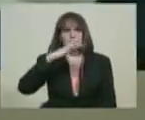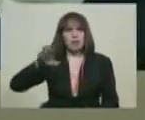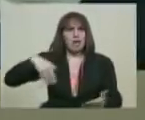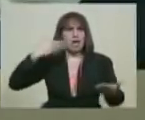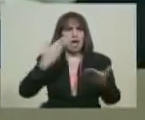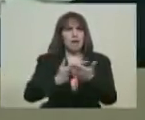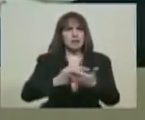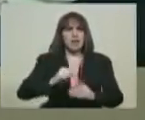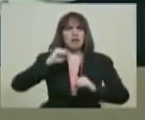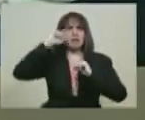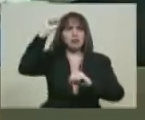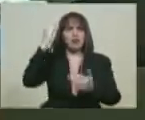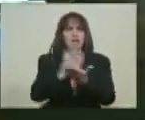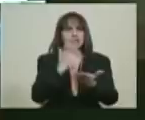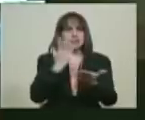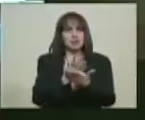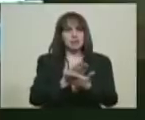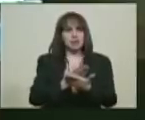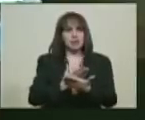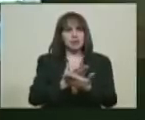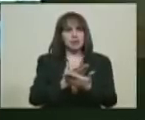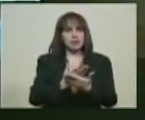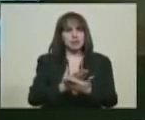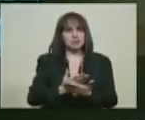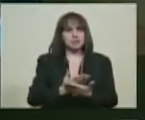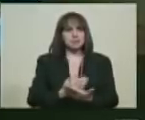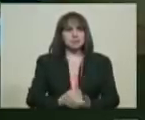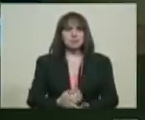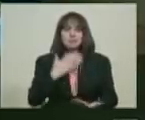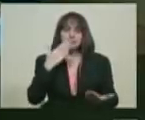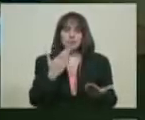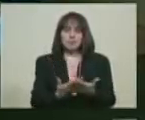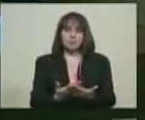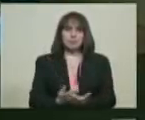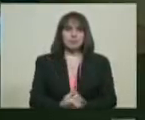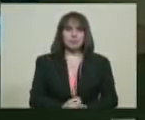Hasta la victoria siempre, hermano, hermana, gracias.